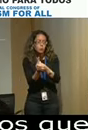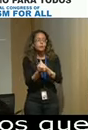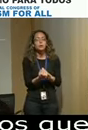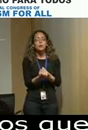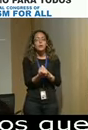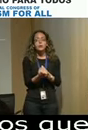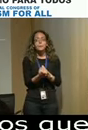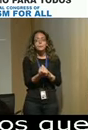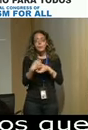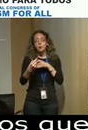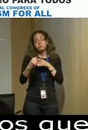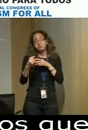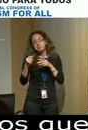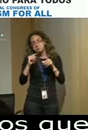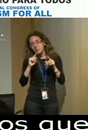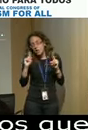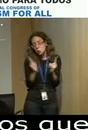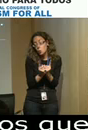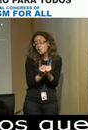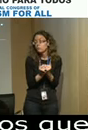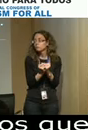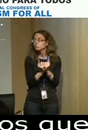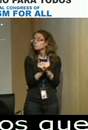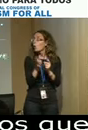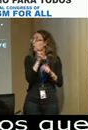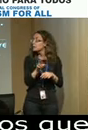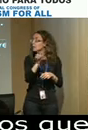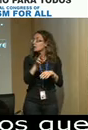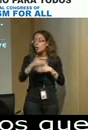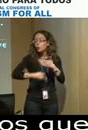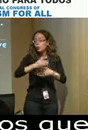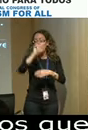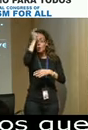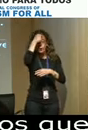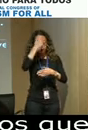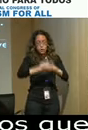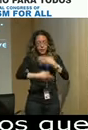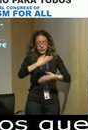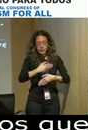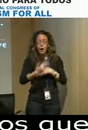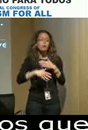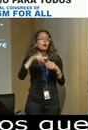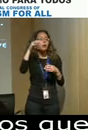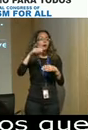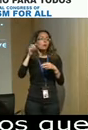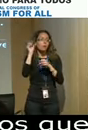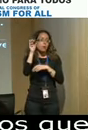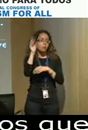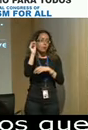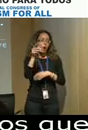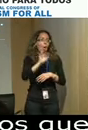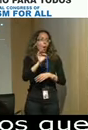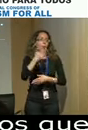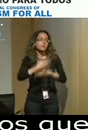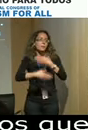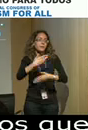Entonces, un poco así, repasando, o sea, podemos evolucionar en el concepto de discapacidad, hablar de diversidad funcional, y eso va a